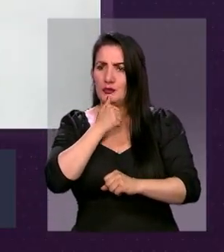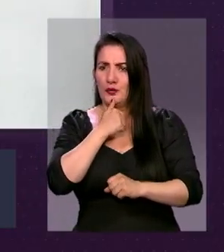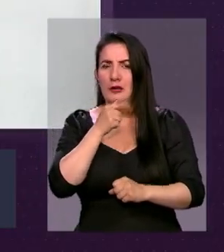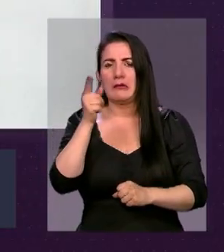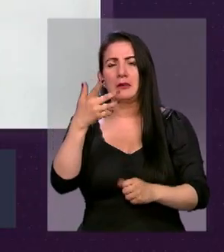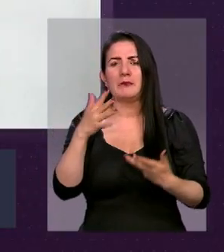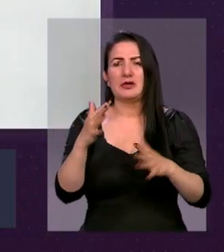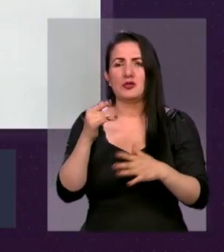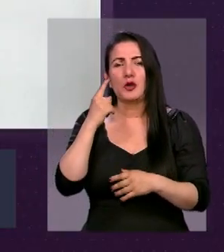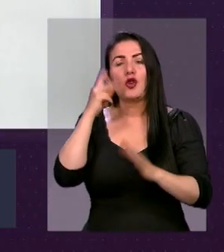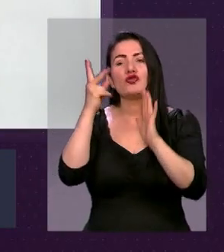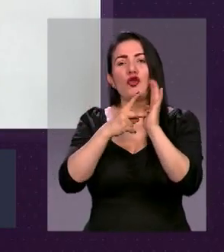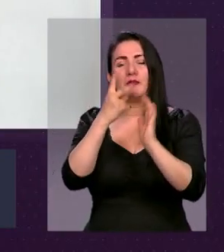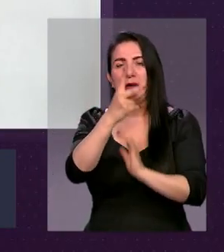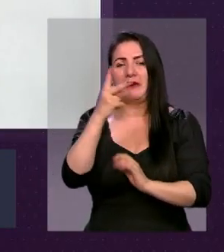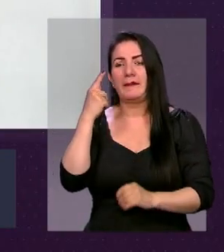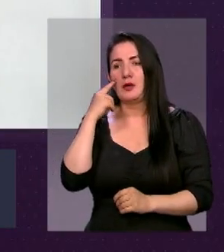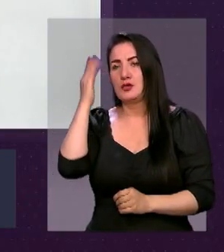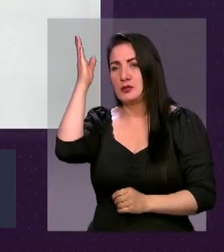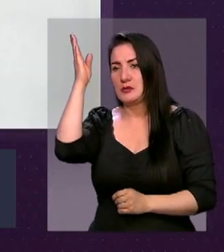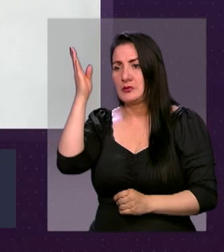en 2022, de los